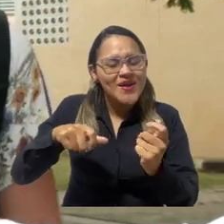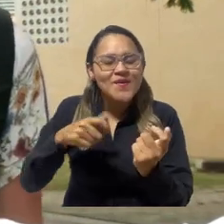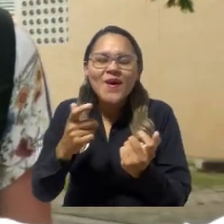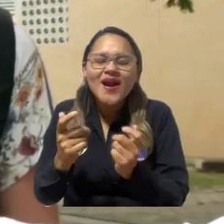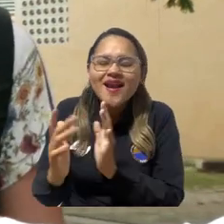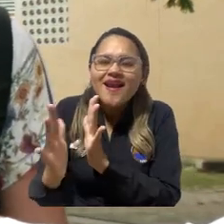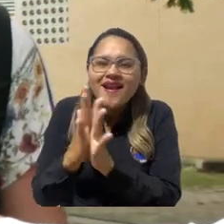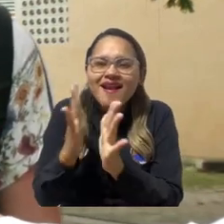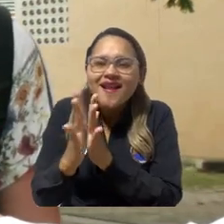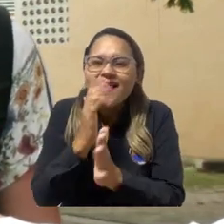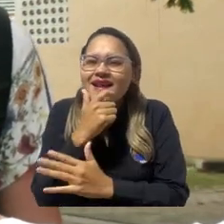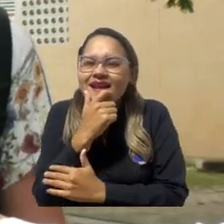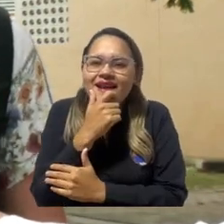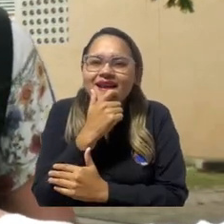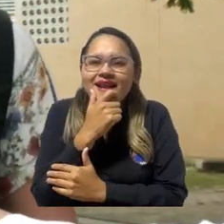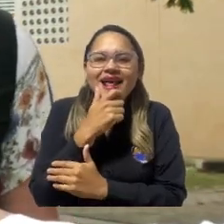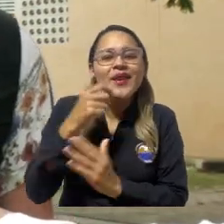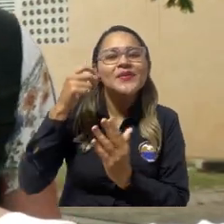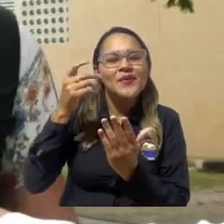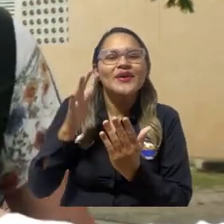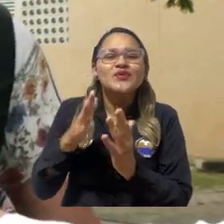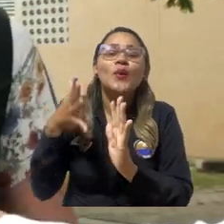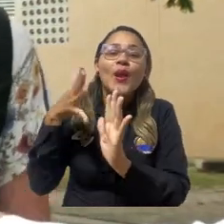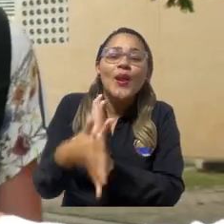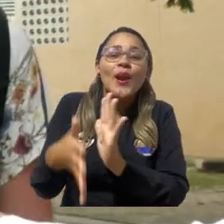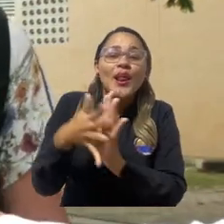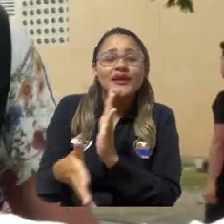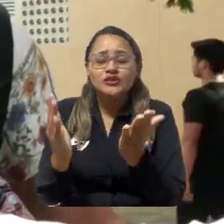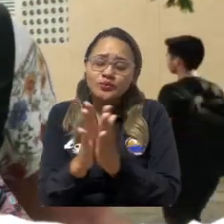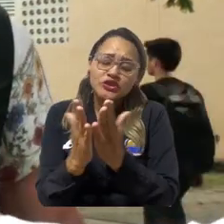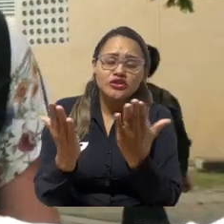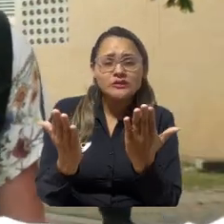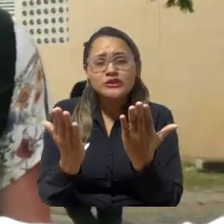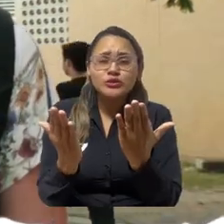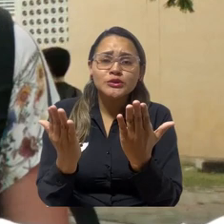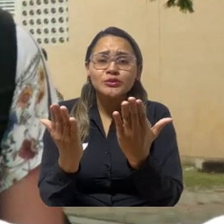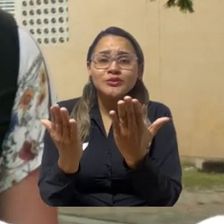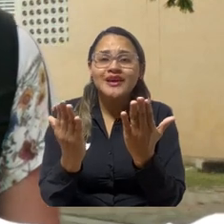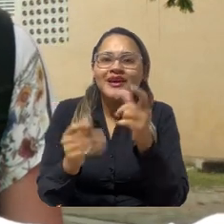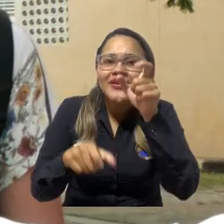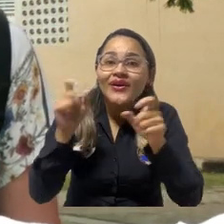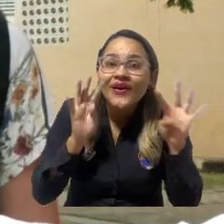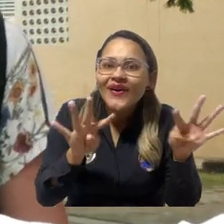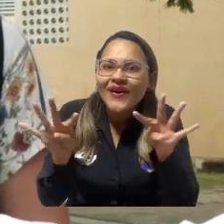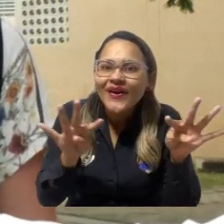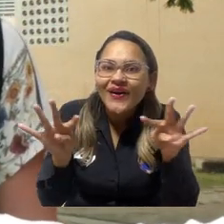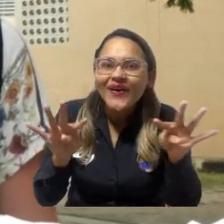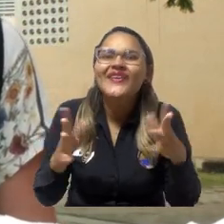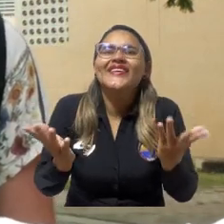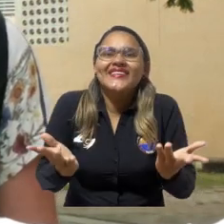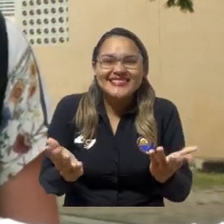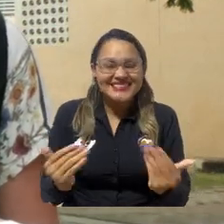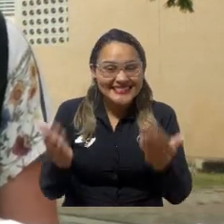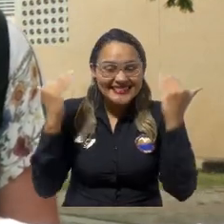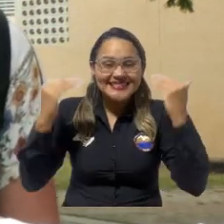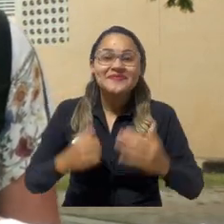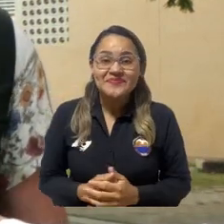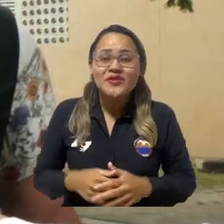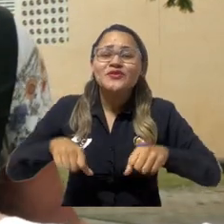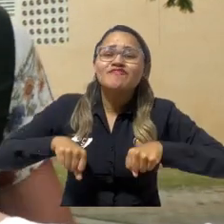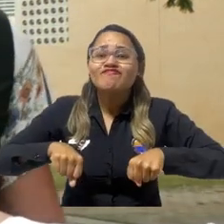persona contando un cuento y la gente escucha el cuento en la calle como se hacía antes, ¿no? El cuentero y los cuentos